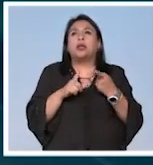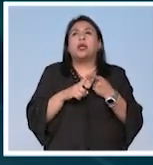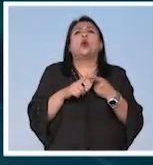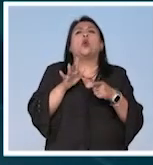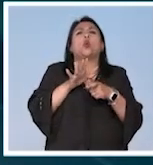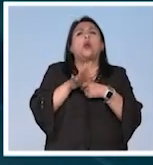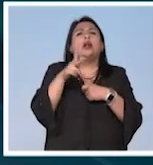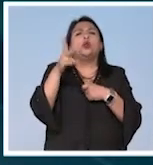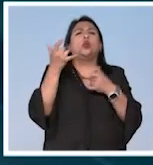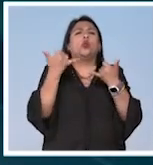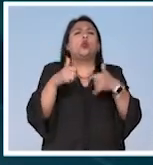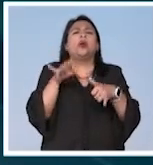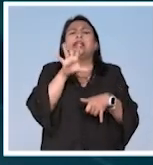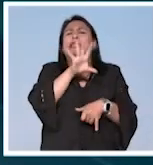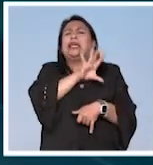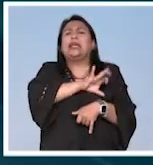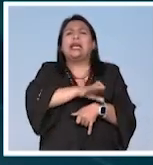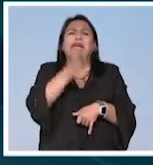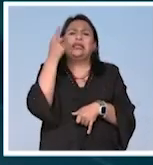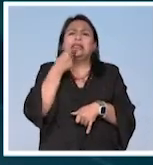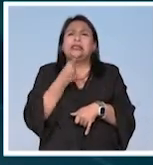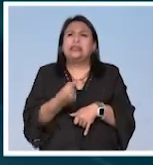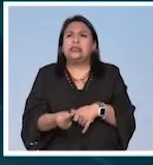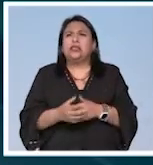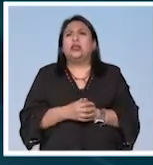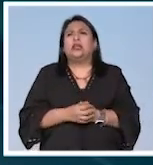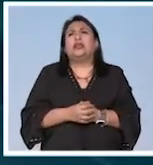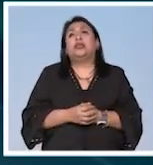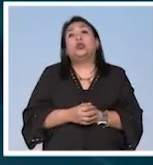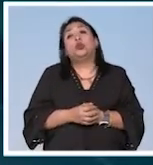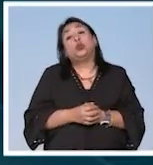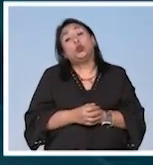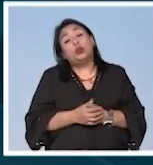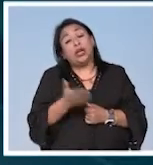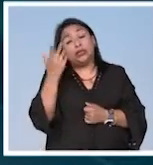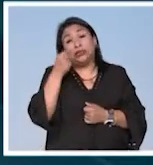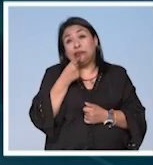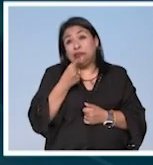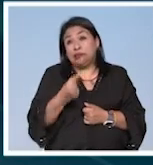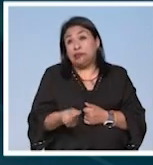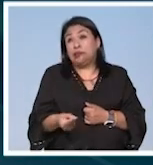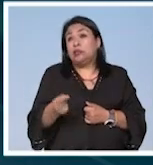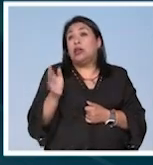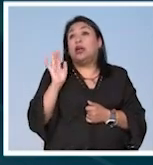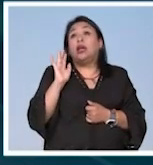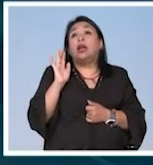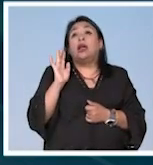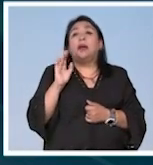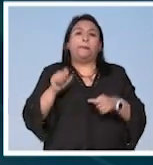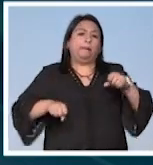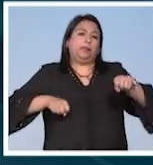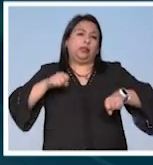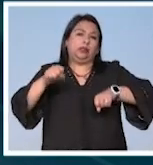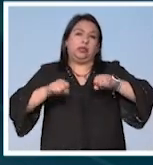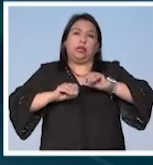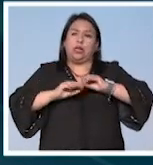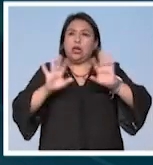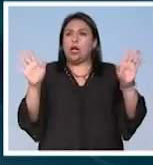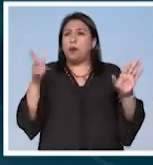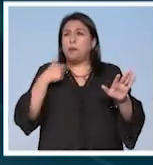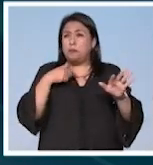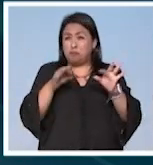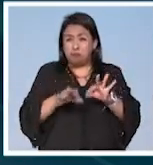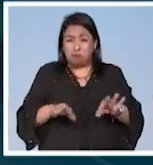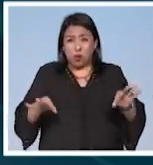es cuál fue tu juguete favorito en tu infancia Ah en mi infancia Sin lugar a dudas que fue la bicicleta eh fue tan